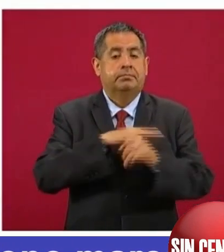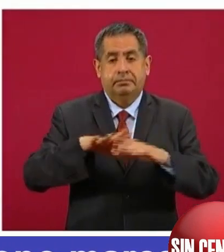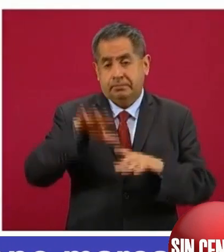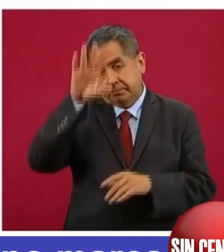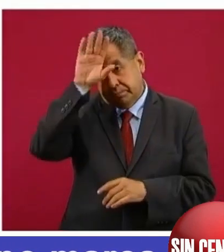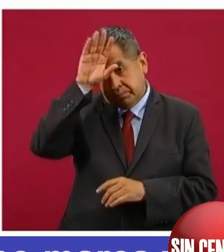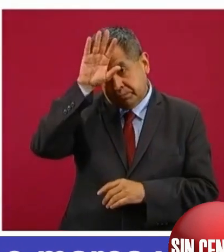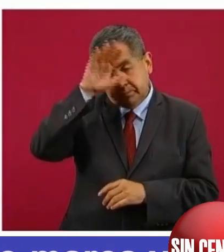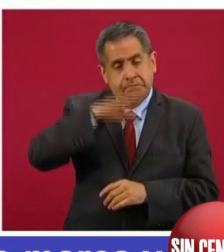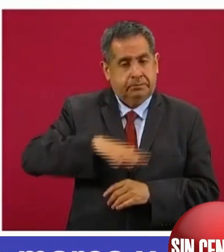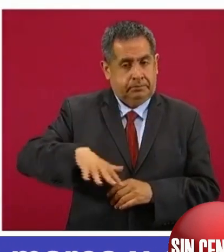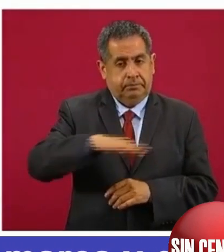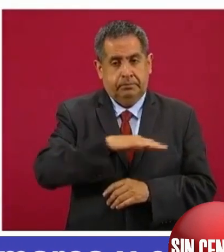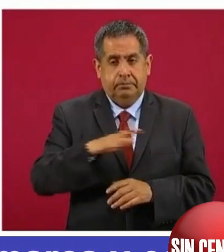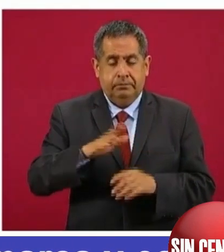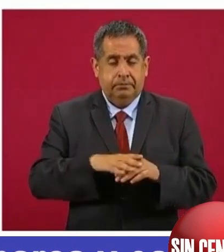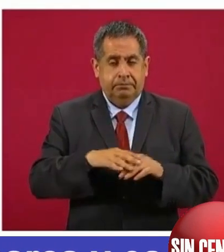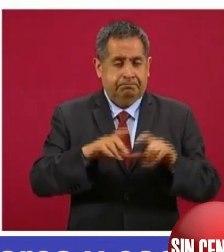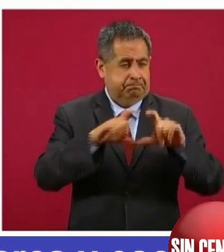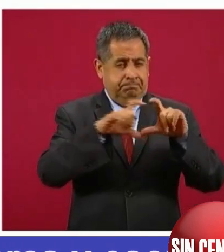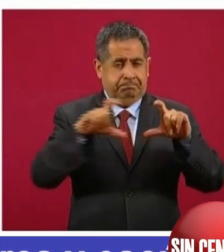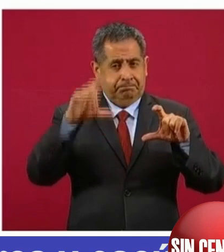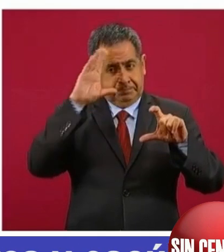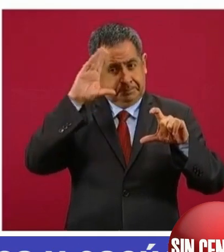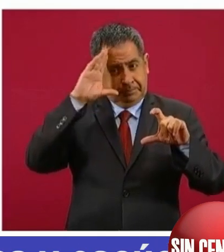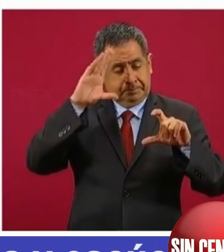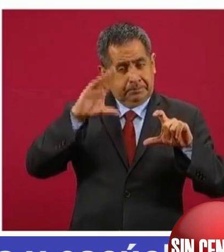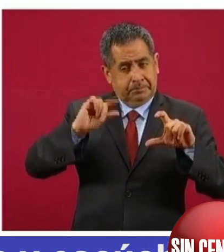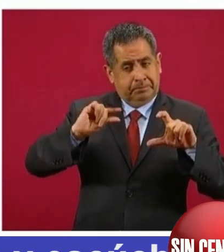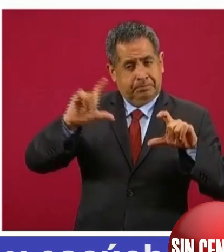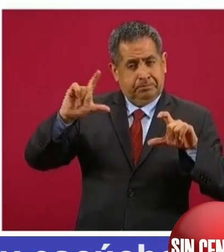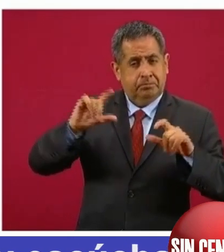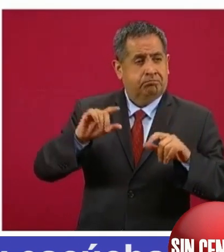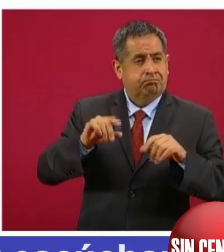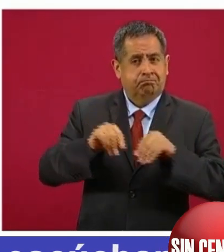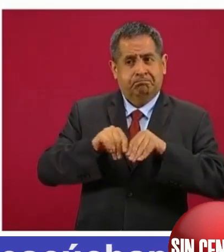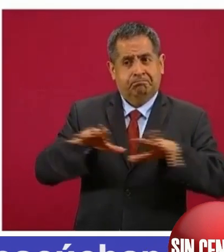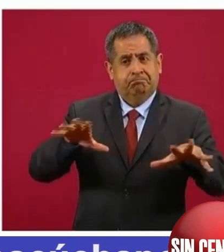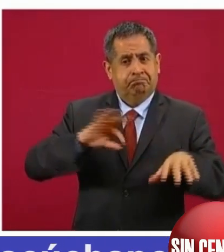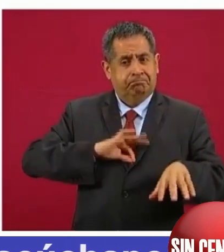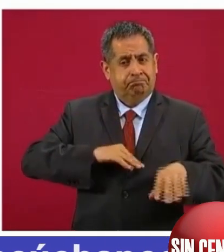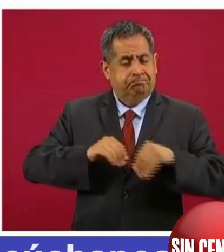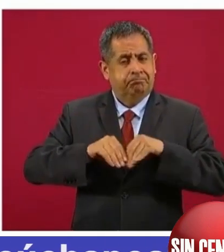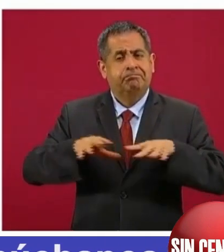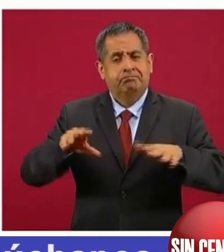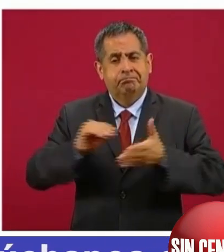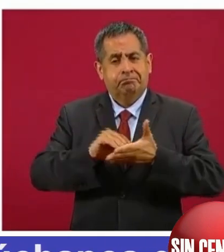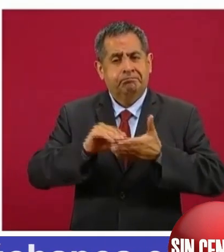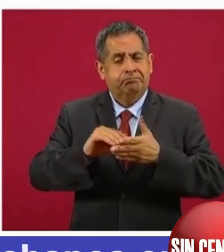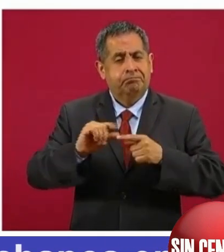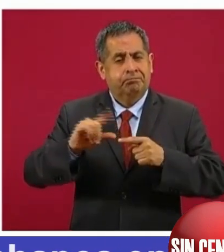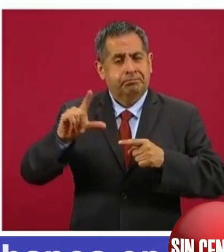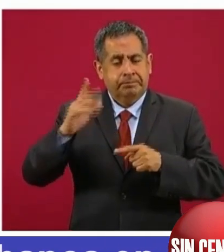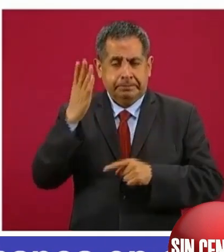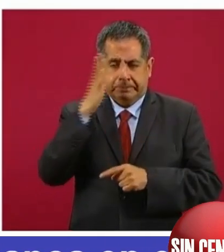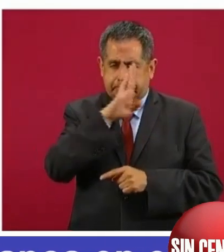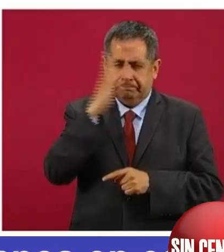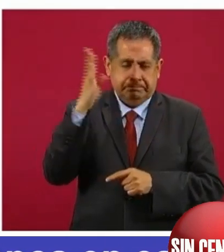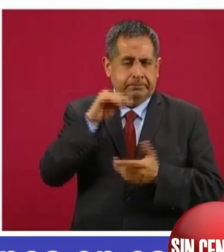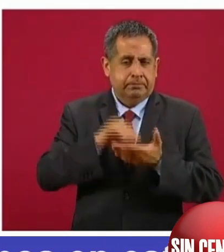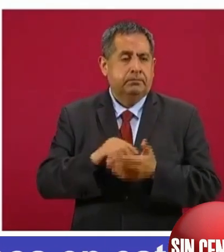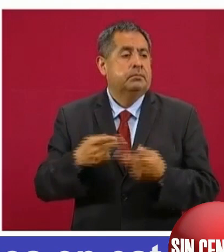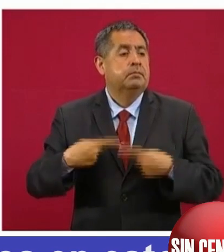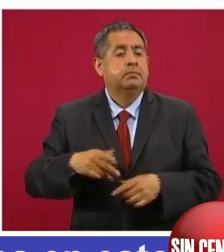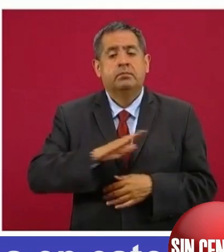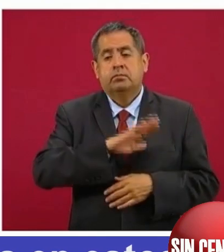Monterrey. Tenemos una meseta alta con importante transmisión que seguirá teniendo estas variaciones. La